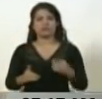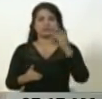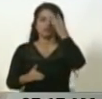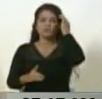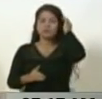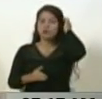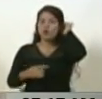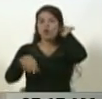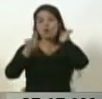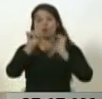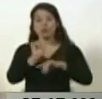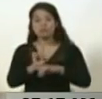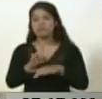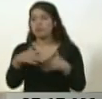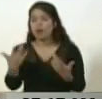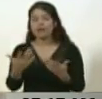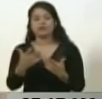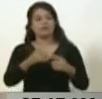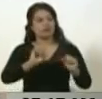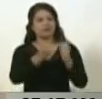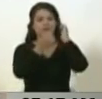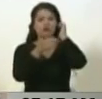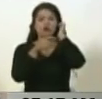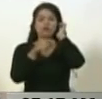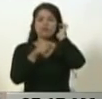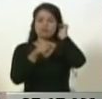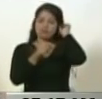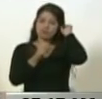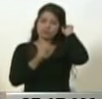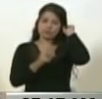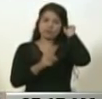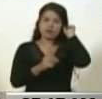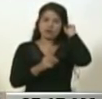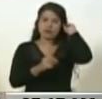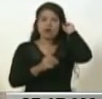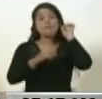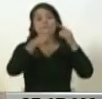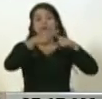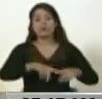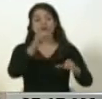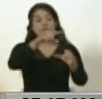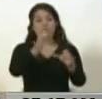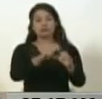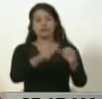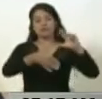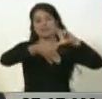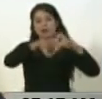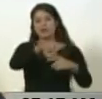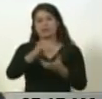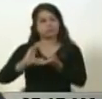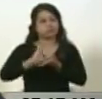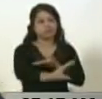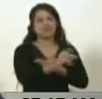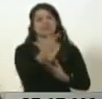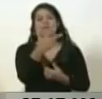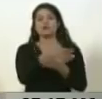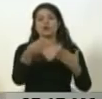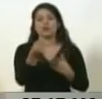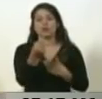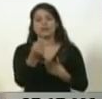fortalecimiento del Fondo Bicentenario, la inyección de 300 mil millones de bolívares con la intención de atender con un eje